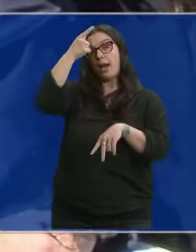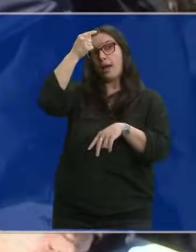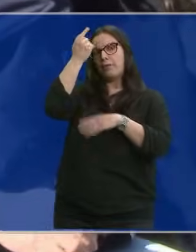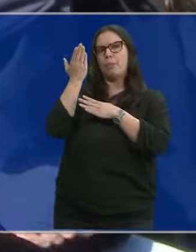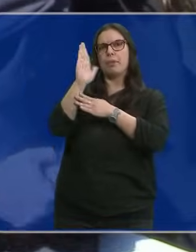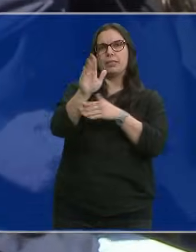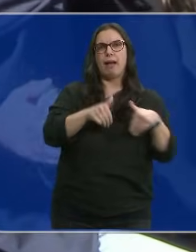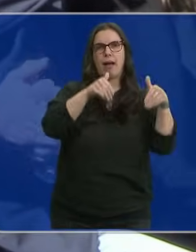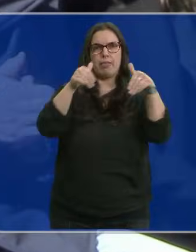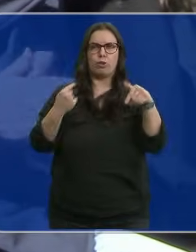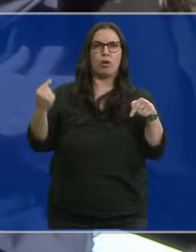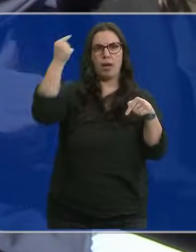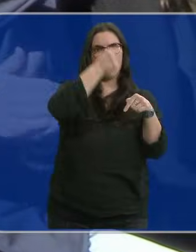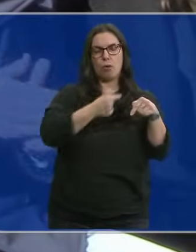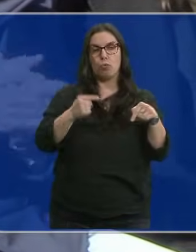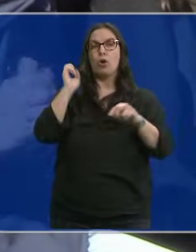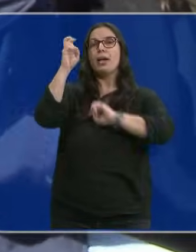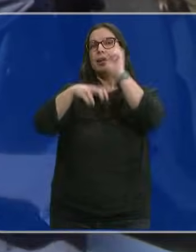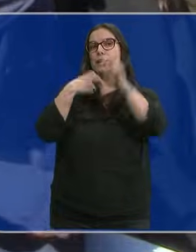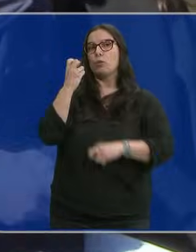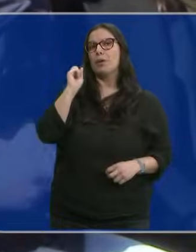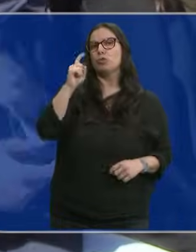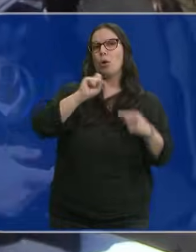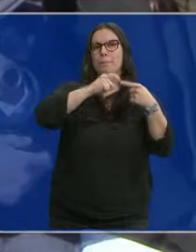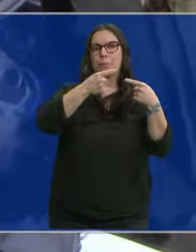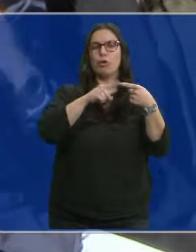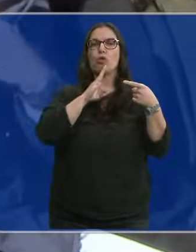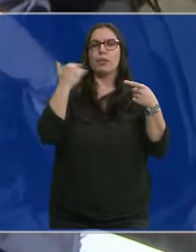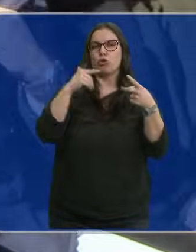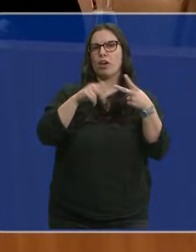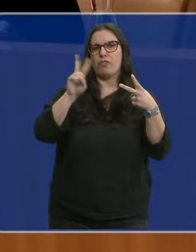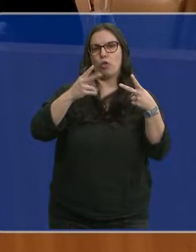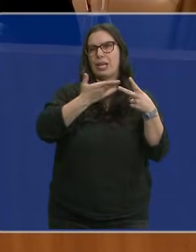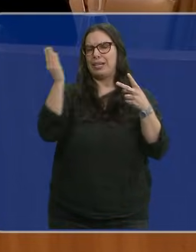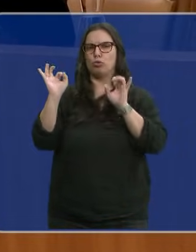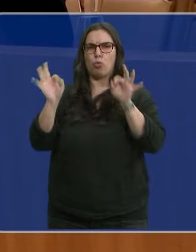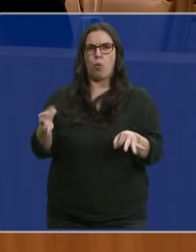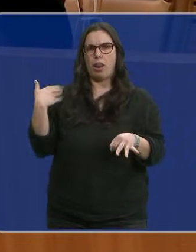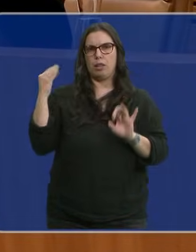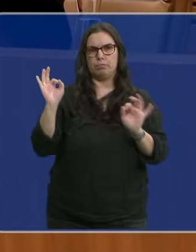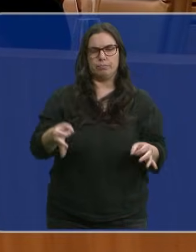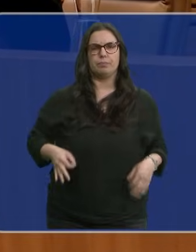las candidaturas por Castilla y León, que solo renueva a los cabezas de lista en Soria y en Valladolid.